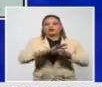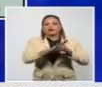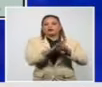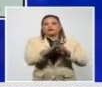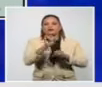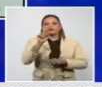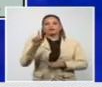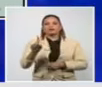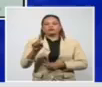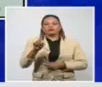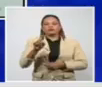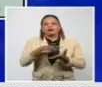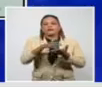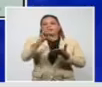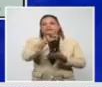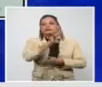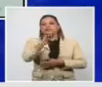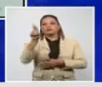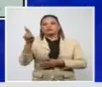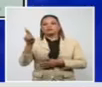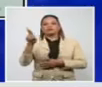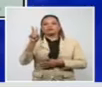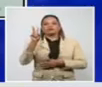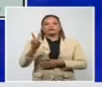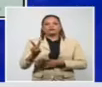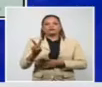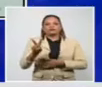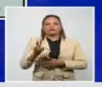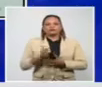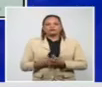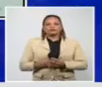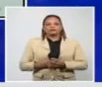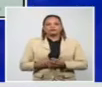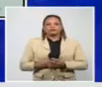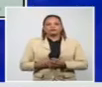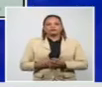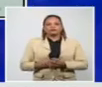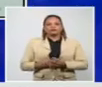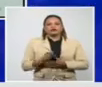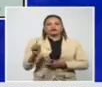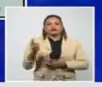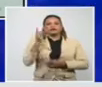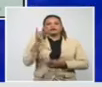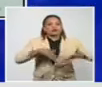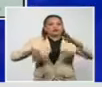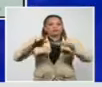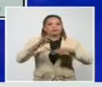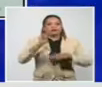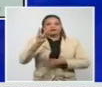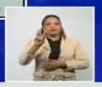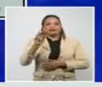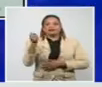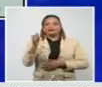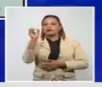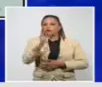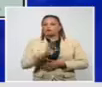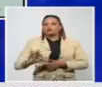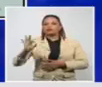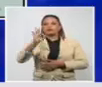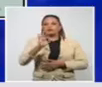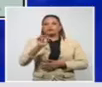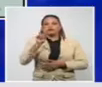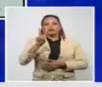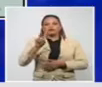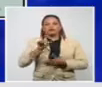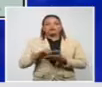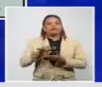Naranjo, 2 de Plaza de la Revolución, 1 de Playa, 3 de 10 de octubre, 2 de